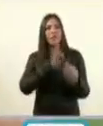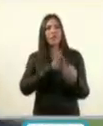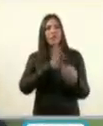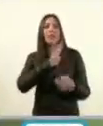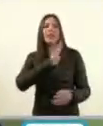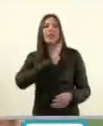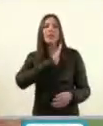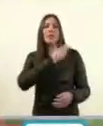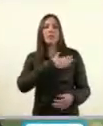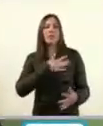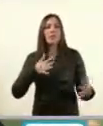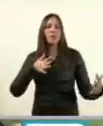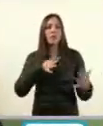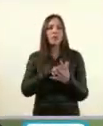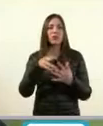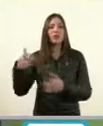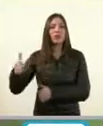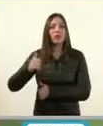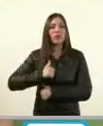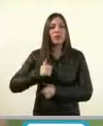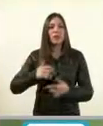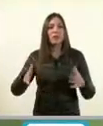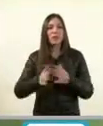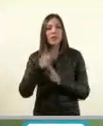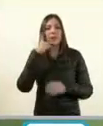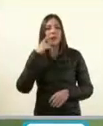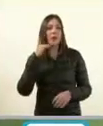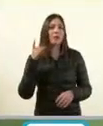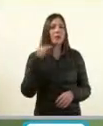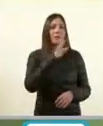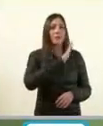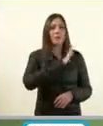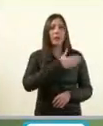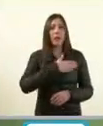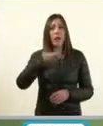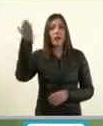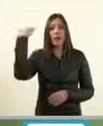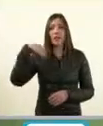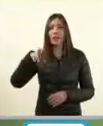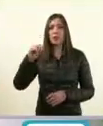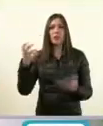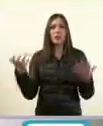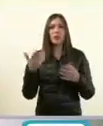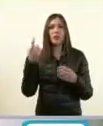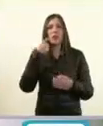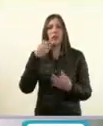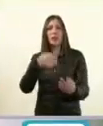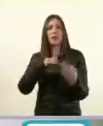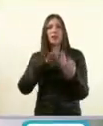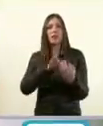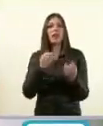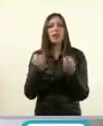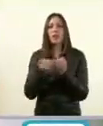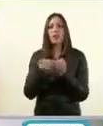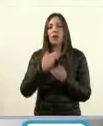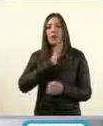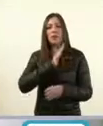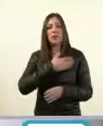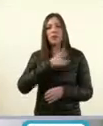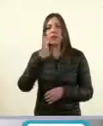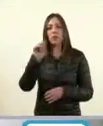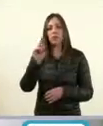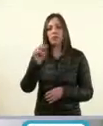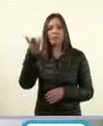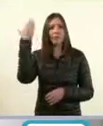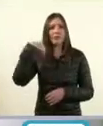con sus guerreros, para vencer a los españoles. Que hay que Porque buscar... nadie lo había hecho como él, ¿no? El hecho de enfrentarse de esa forma a los españoles. No, nadie lo ha